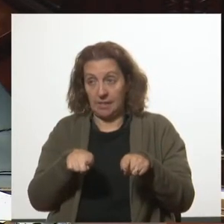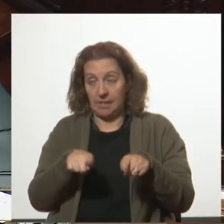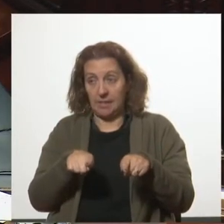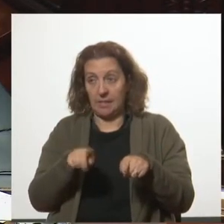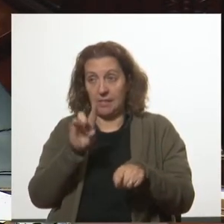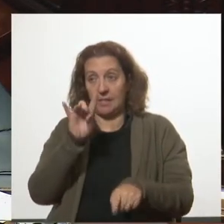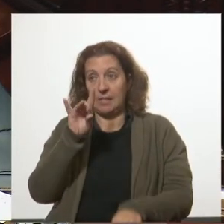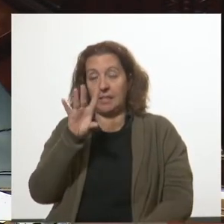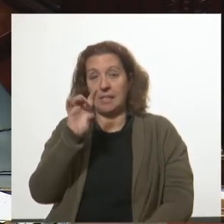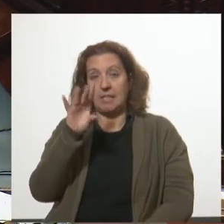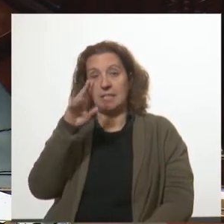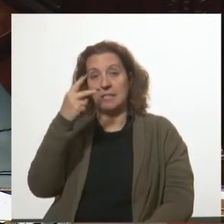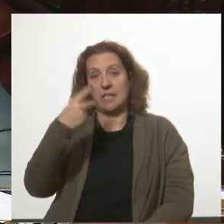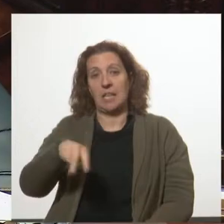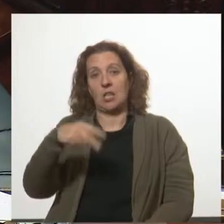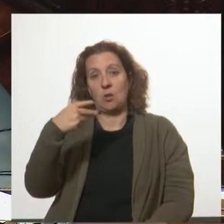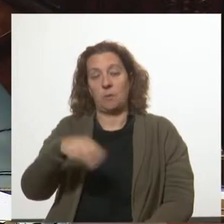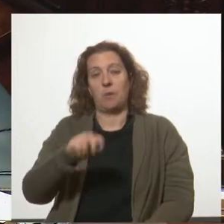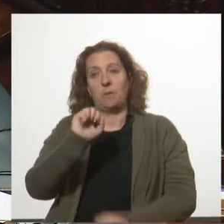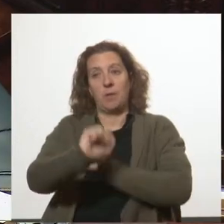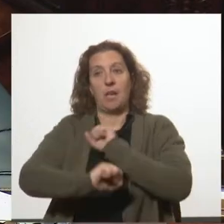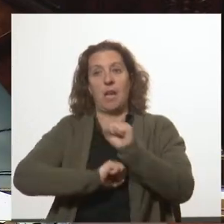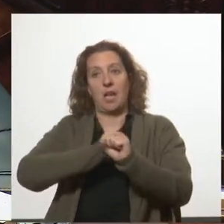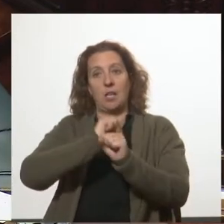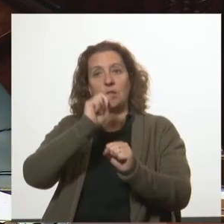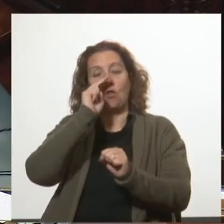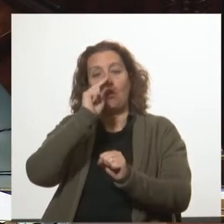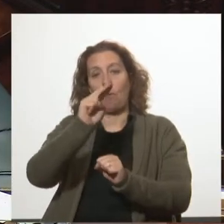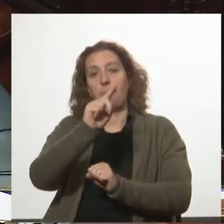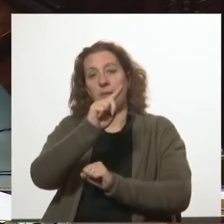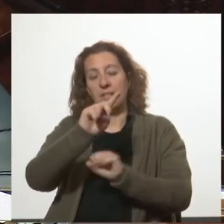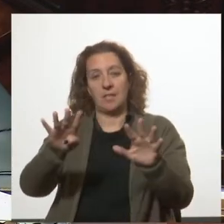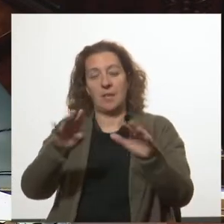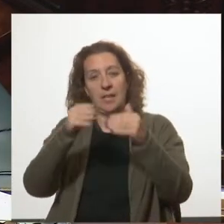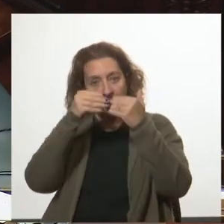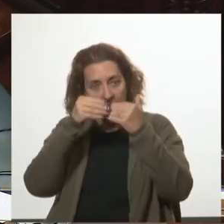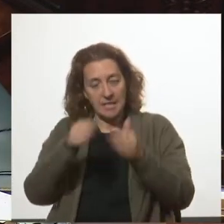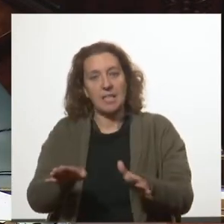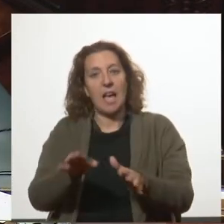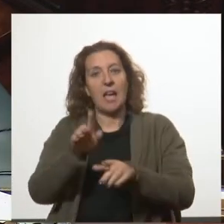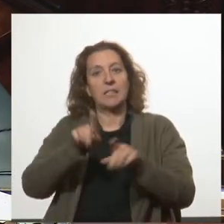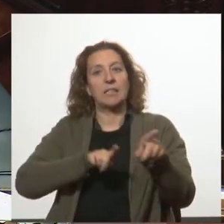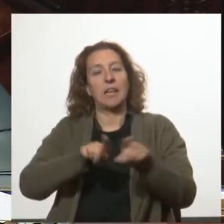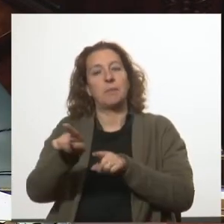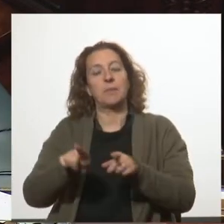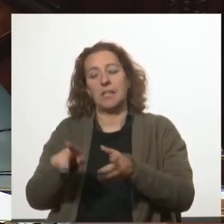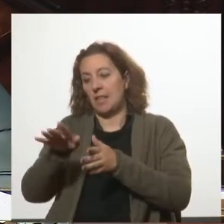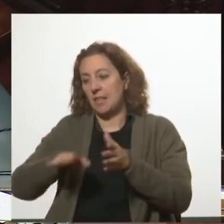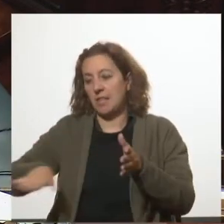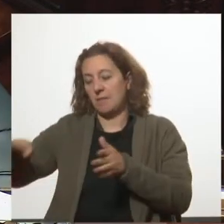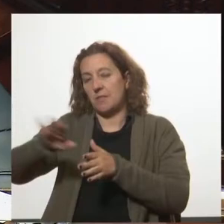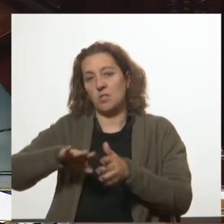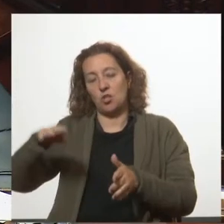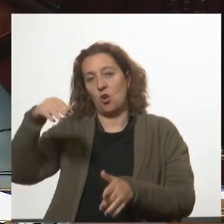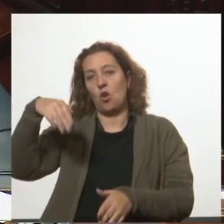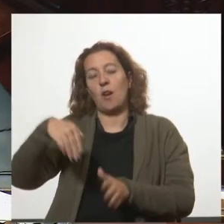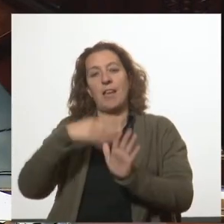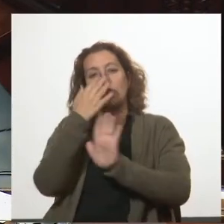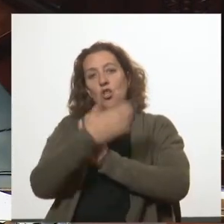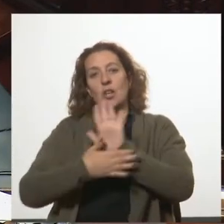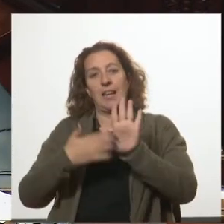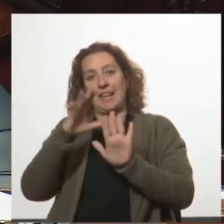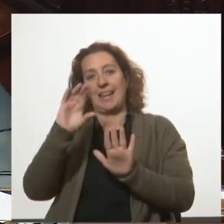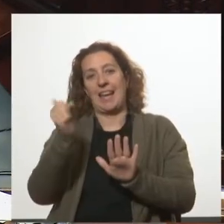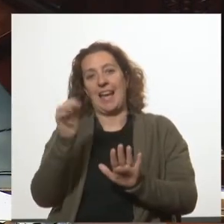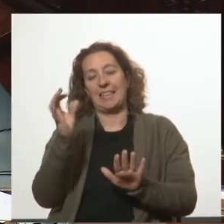15 de noviembre del 19 ingresar el trámite en la dirección nacional de catastro a efecto de realizar la